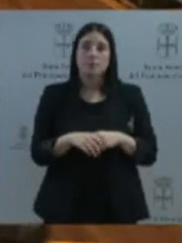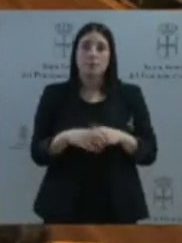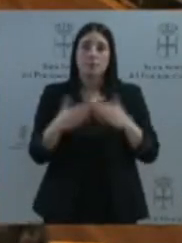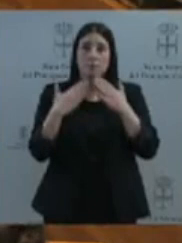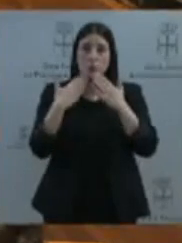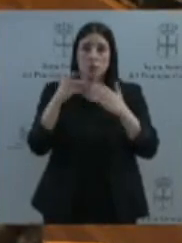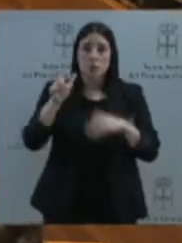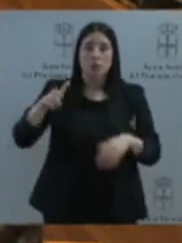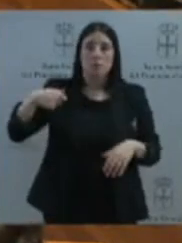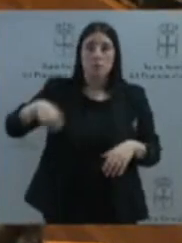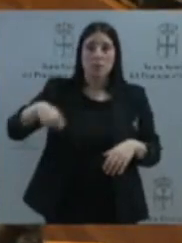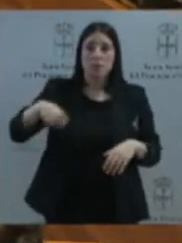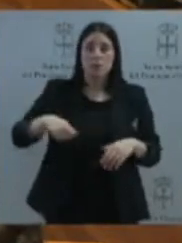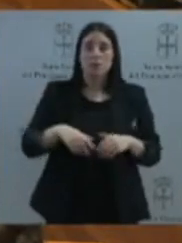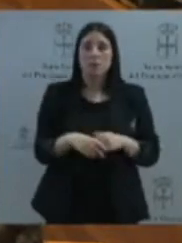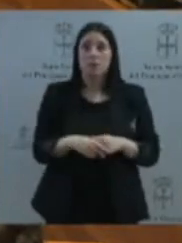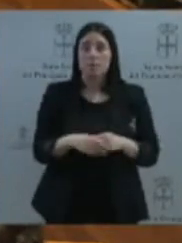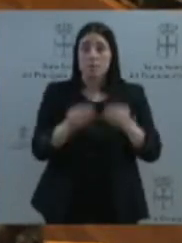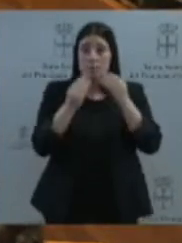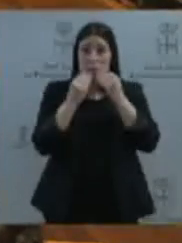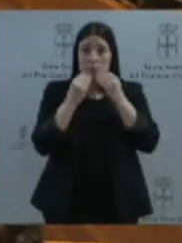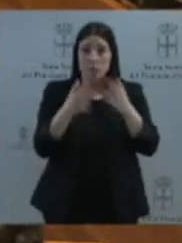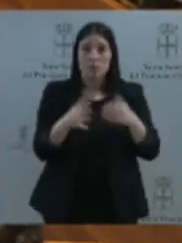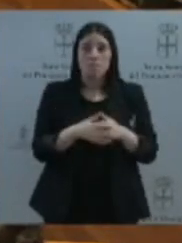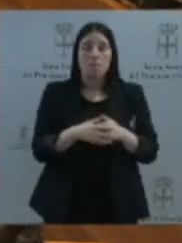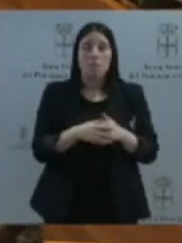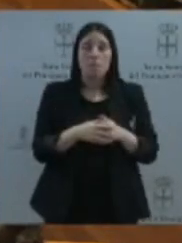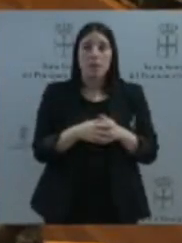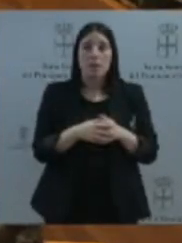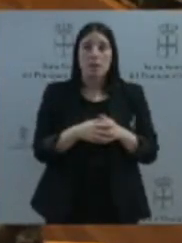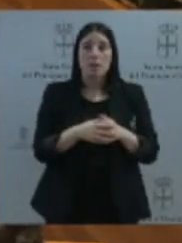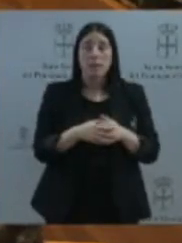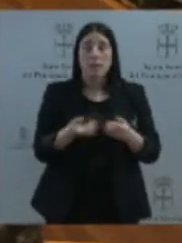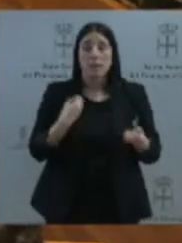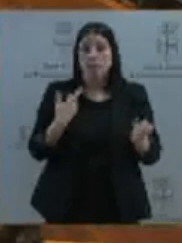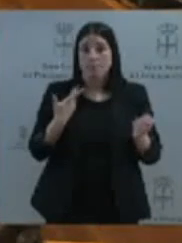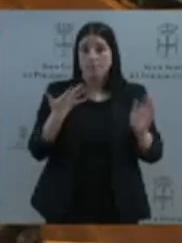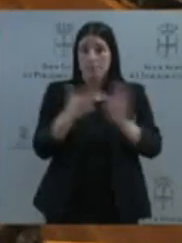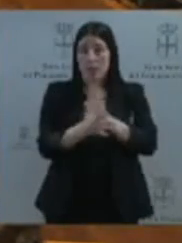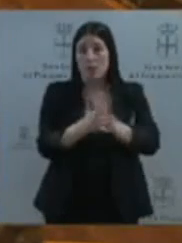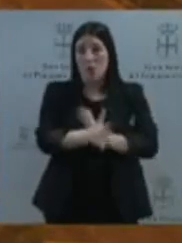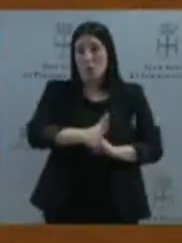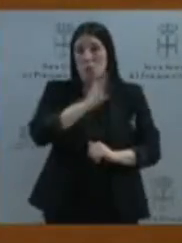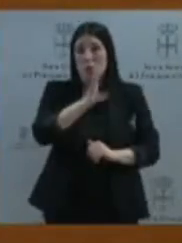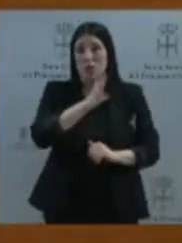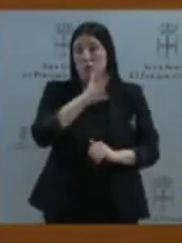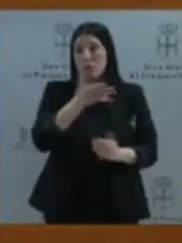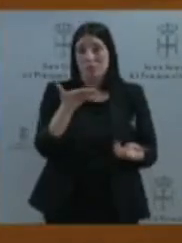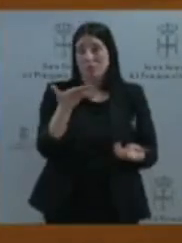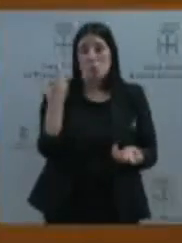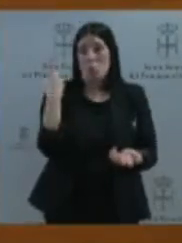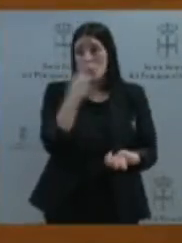Bueno, voy a obviar la exposición de motivos, creo que me lo va a agradecer, y voy a entrar directamente en